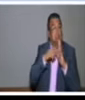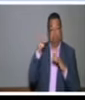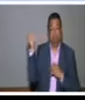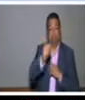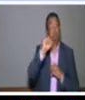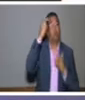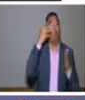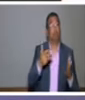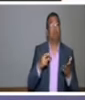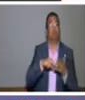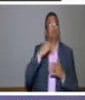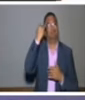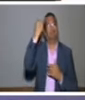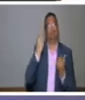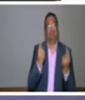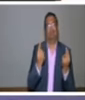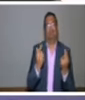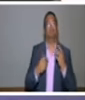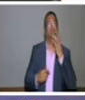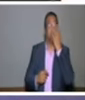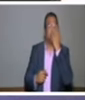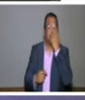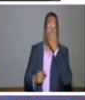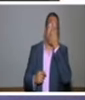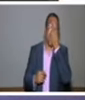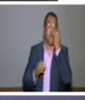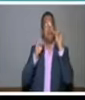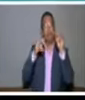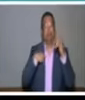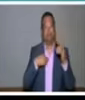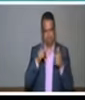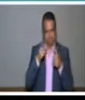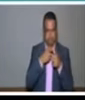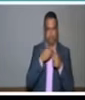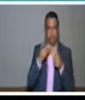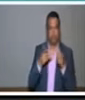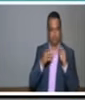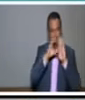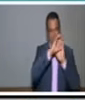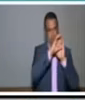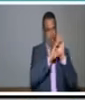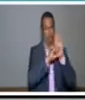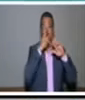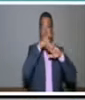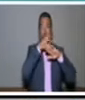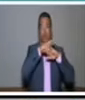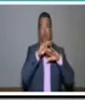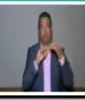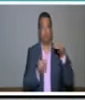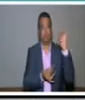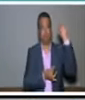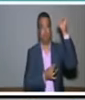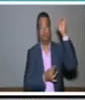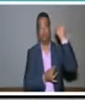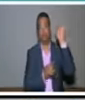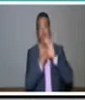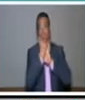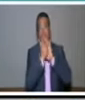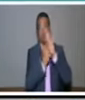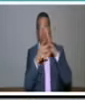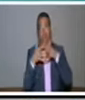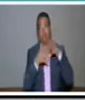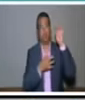gobernadora? Primero, recordemos que la Constitución de Puerto Rico no es más que una ley del Congreso de los Estados Unidos, ya ellos